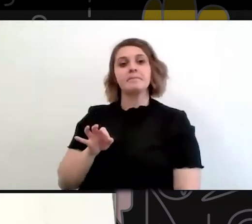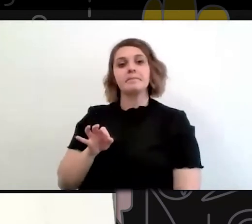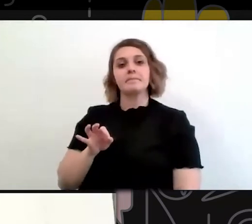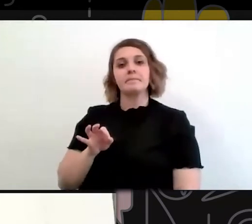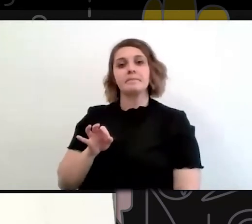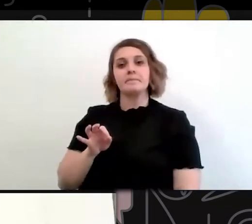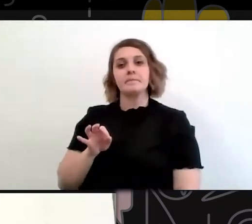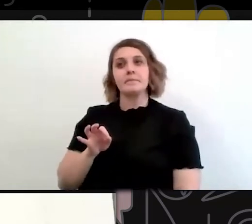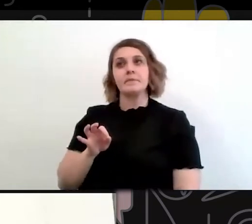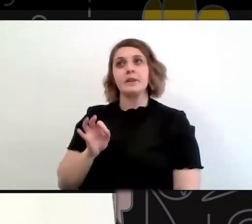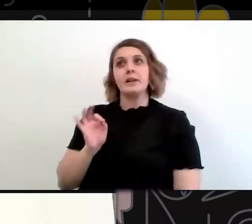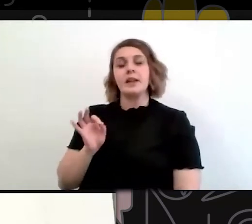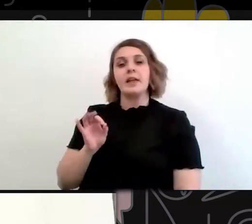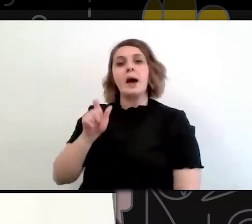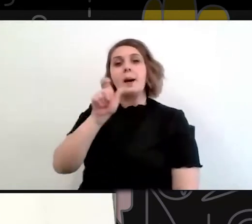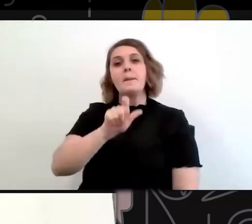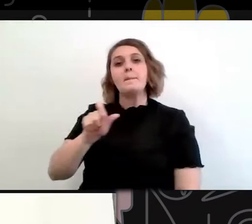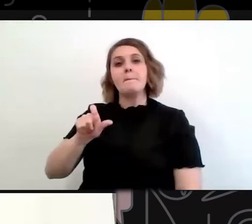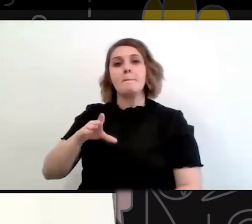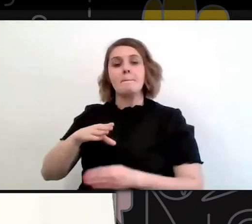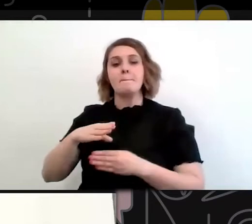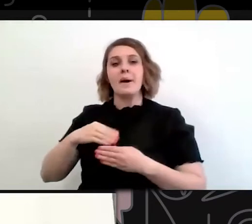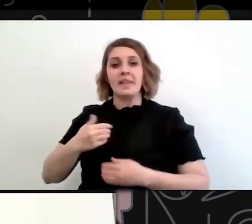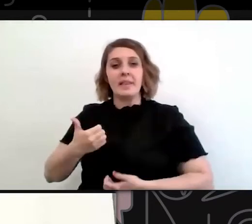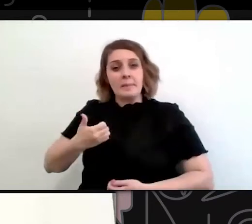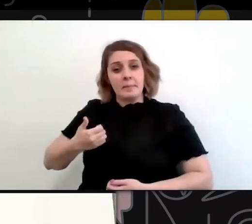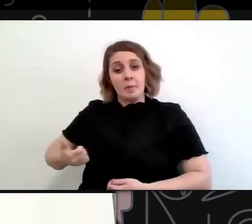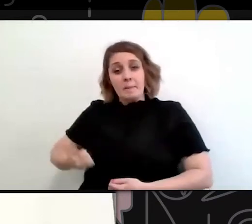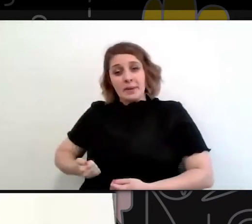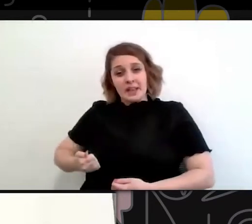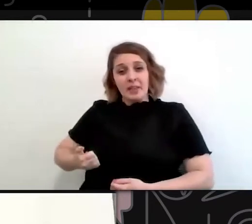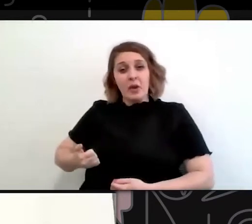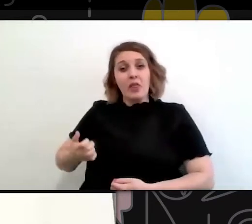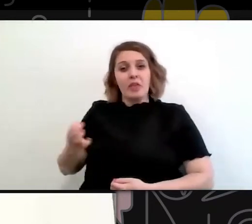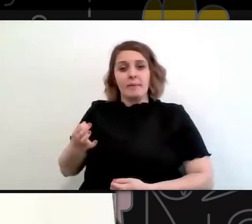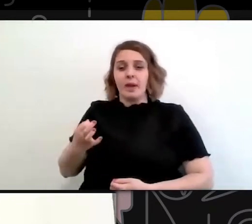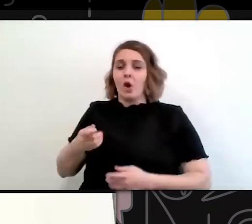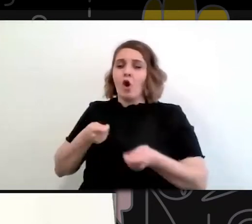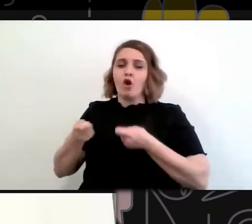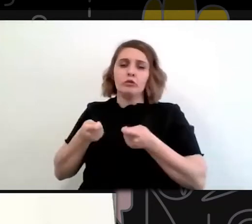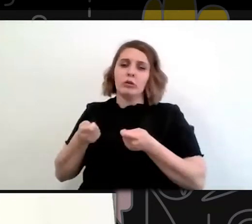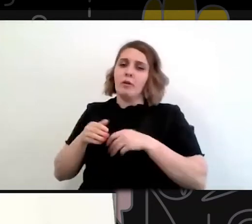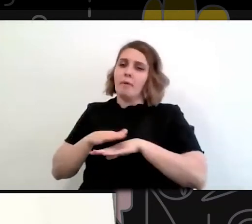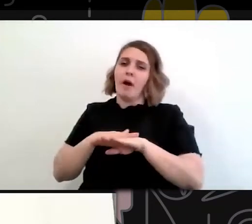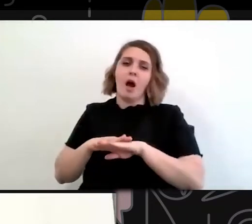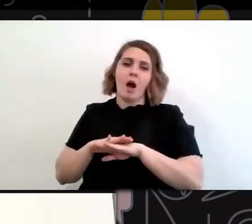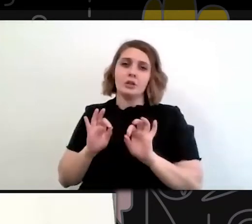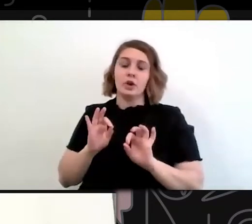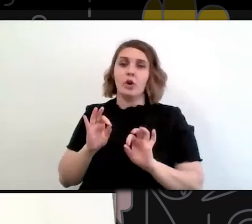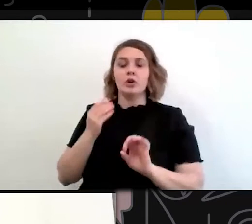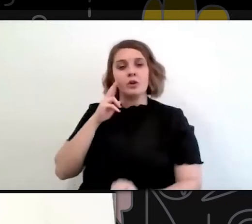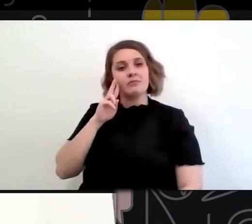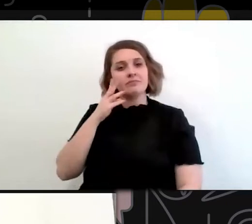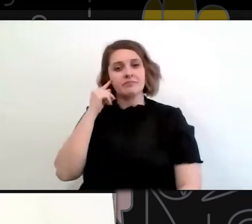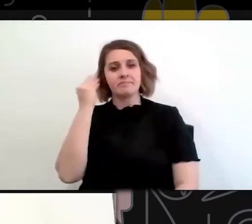pues sobre todo los insulinizados, es cierto que el tema de la monitorización es esencial. Yo ahí lo que veo es que tiene que